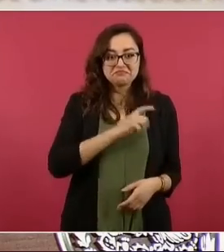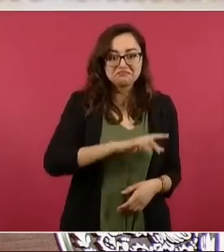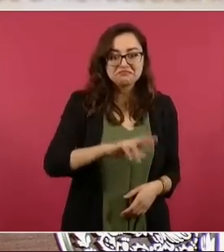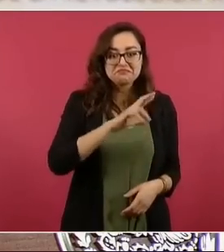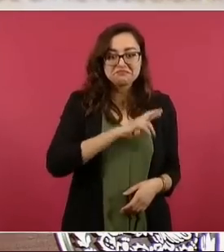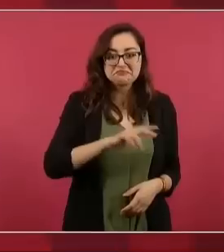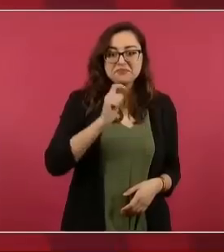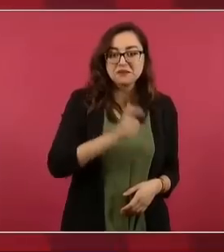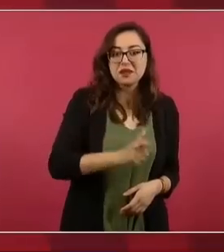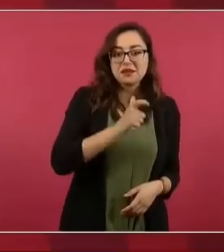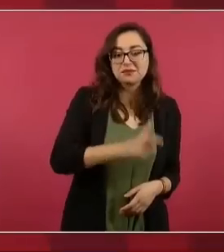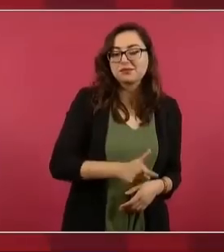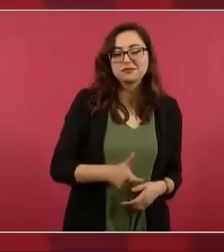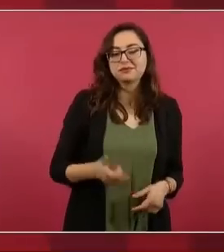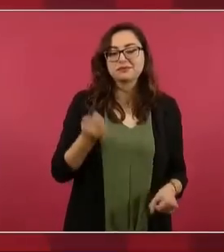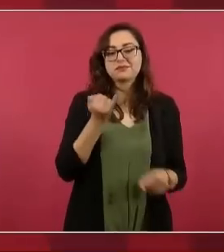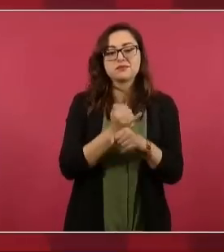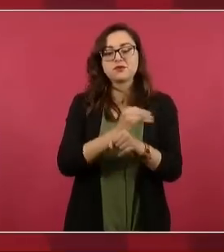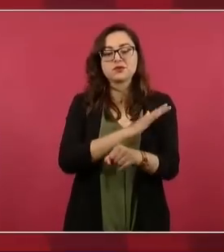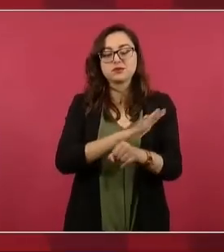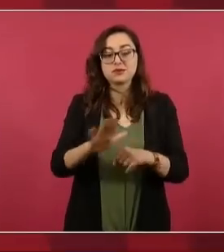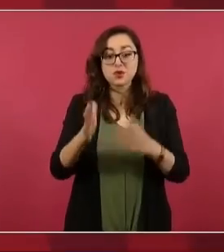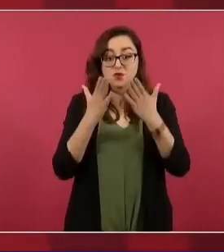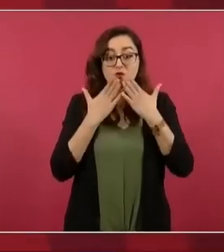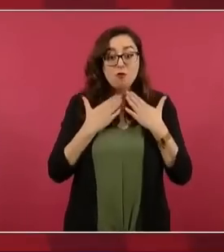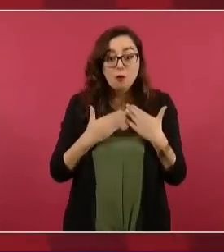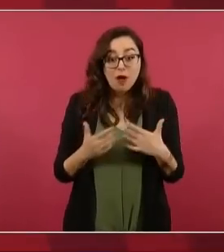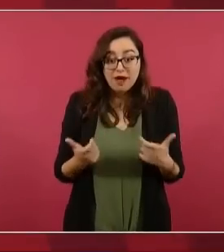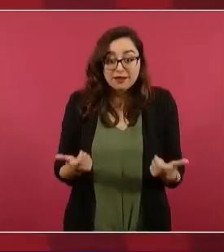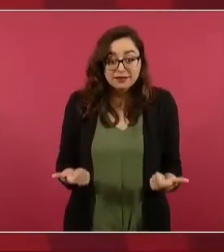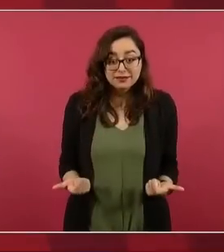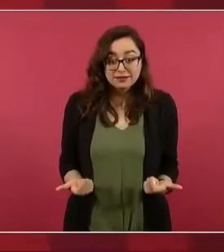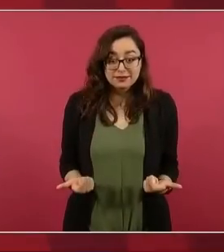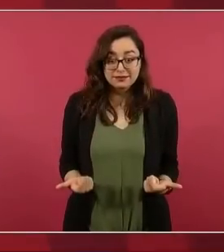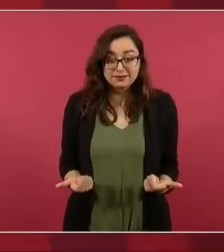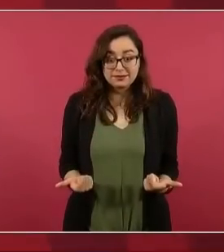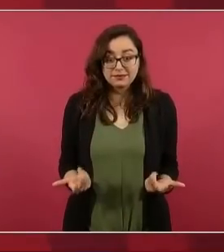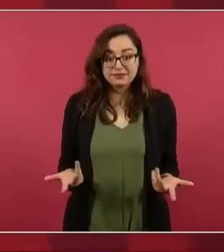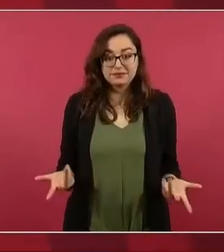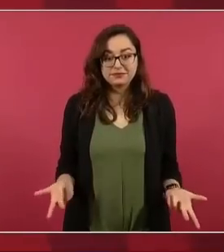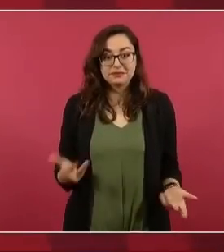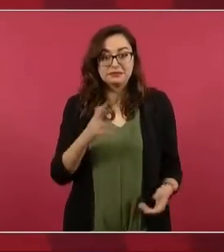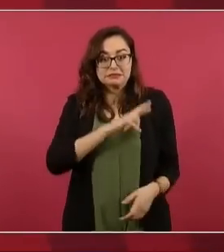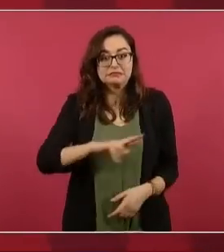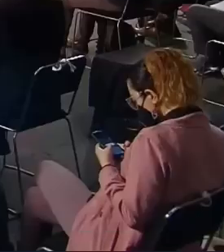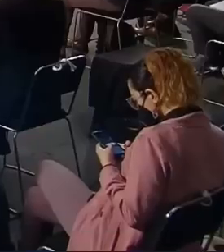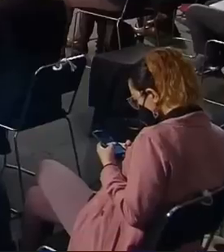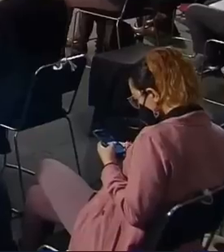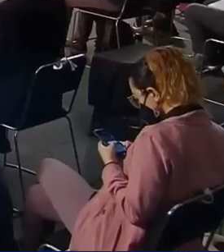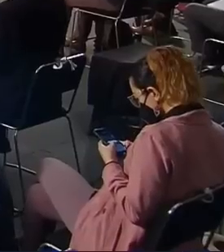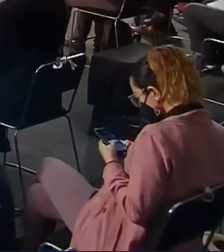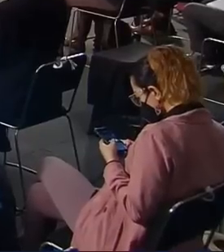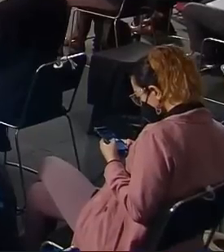pues la mayoría de la gente no tiene para pagar una escuela privada.